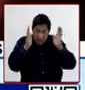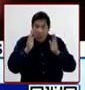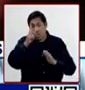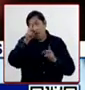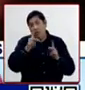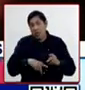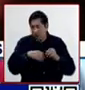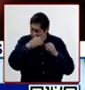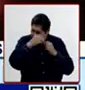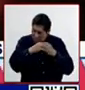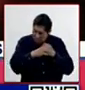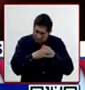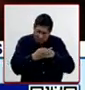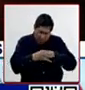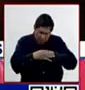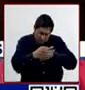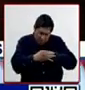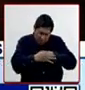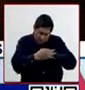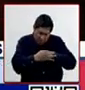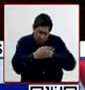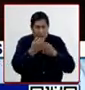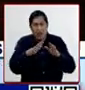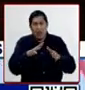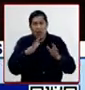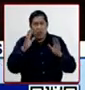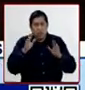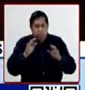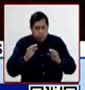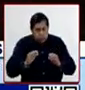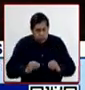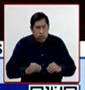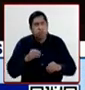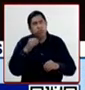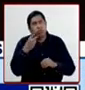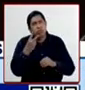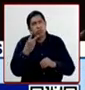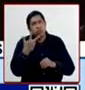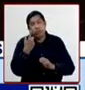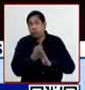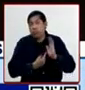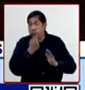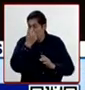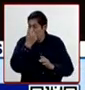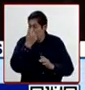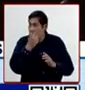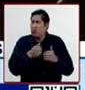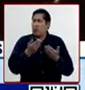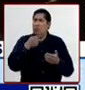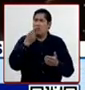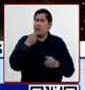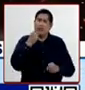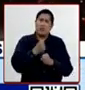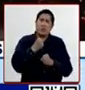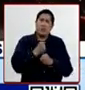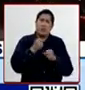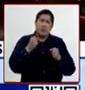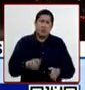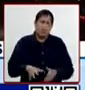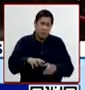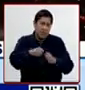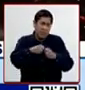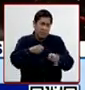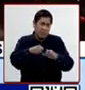continuar trabajando de los trabajos ya de refrigeración y remoción unas 2-3 horas más. Uno de los trabajadores indicaba de que los extintores